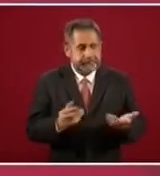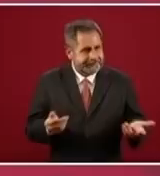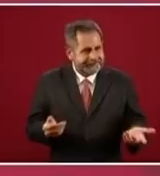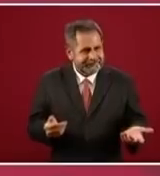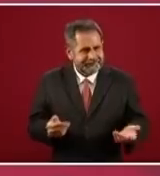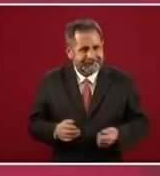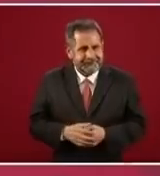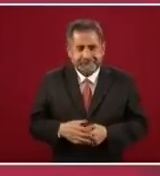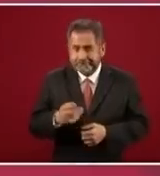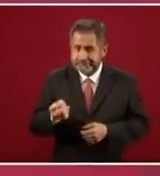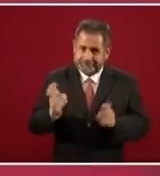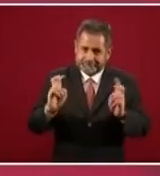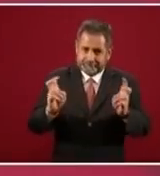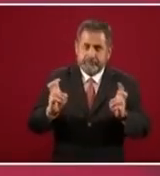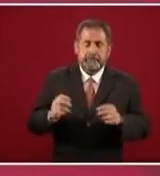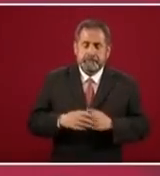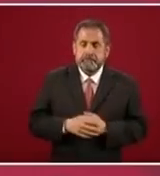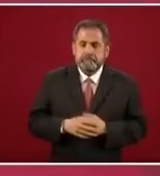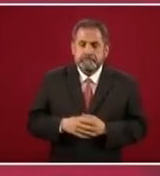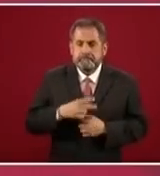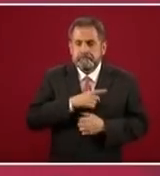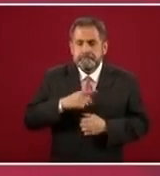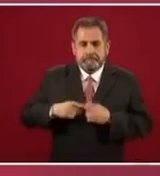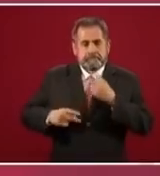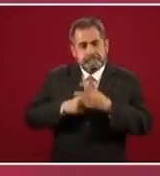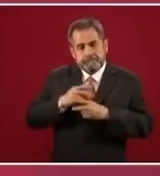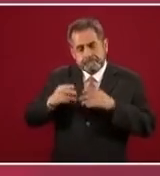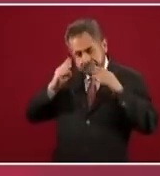Este tema ya lo vamos a abordar.